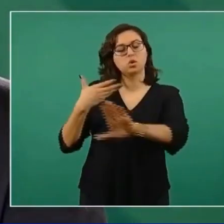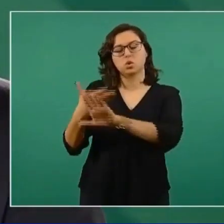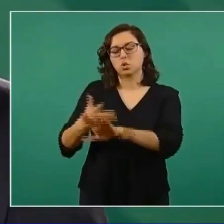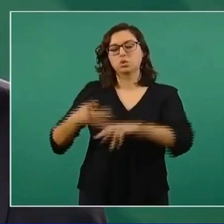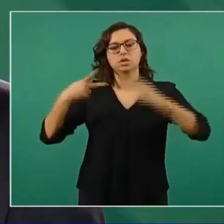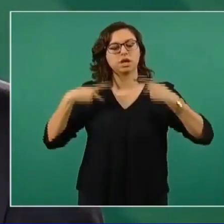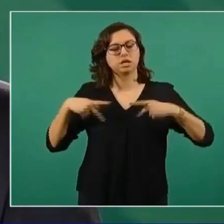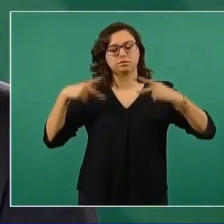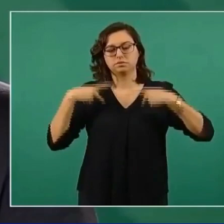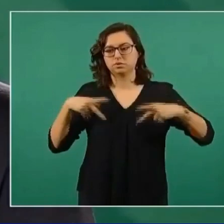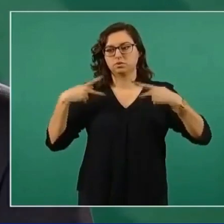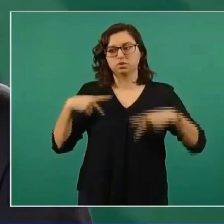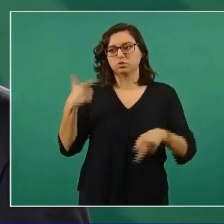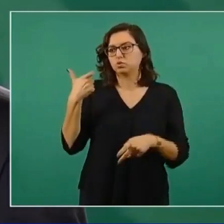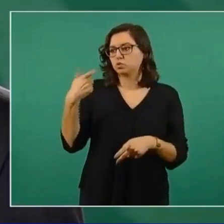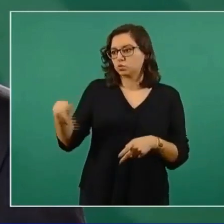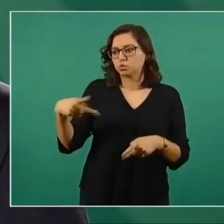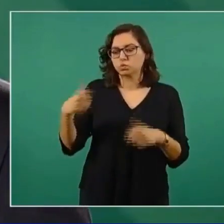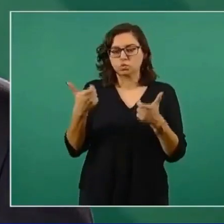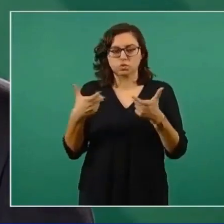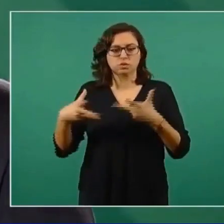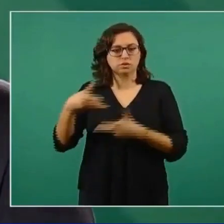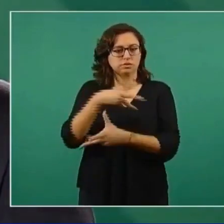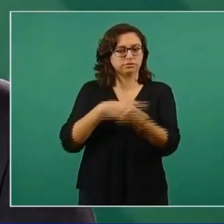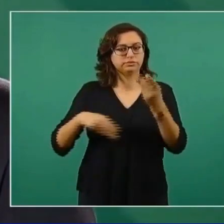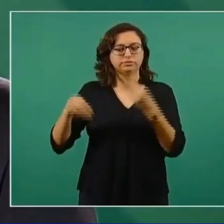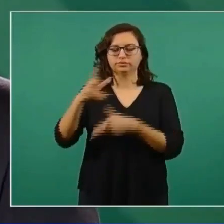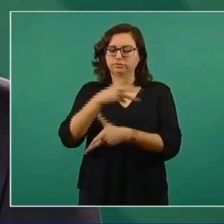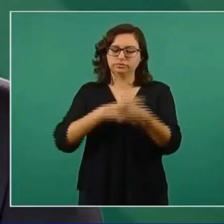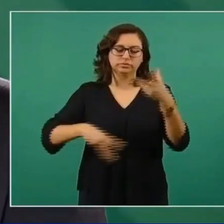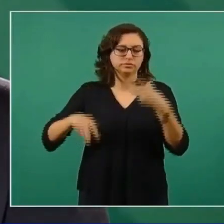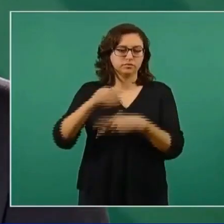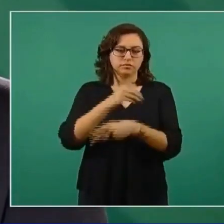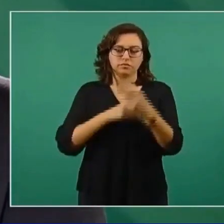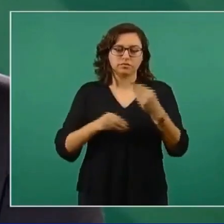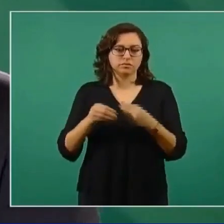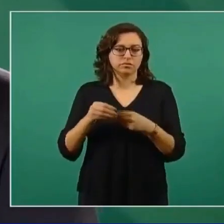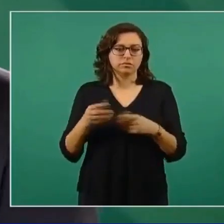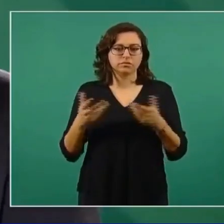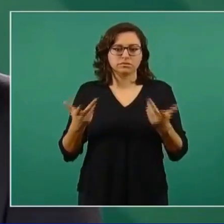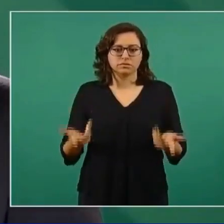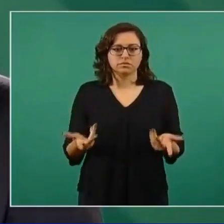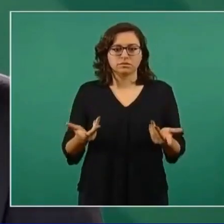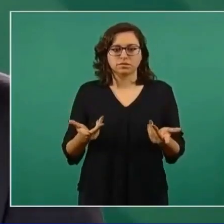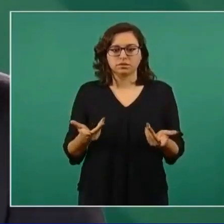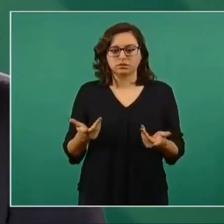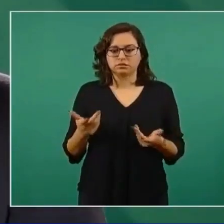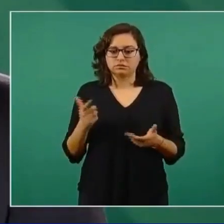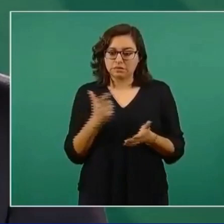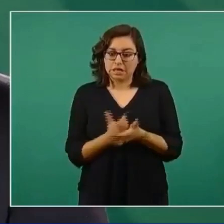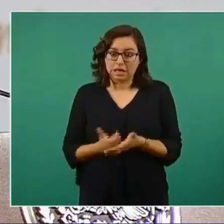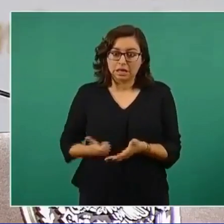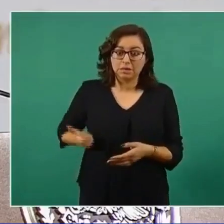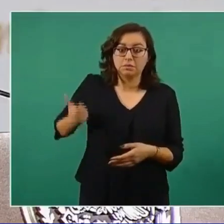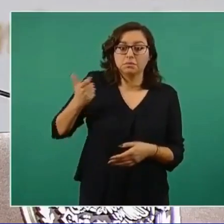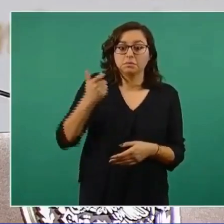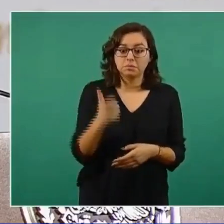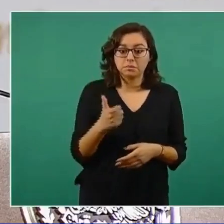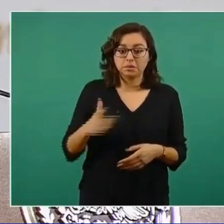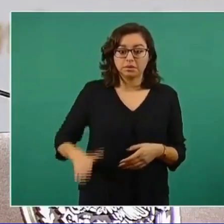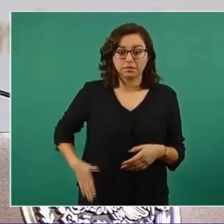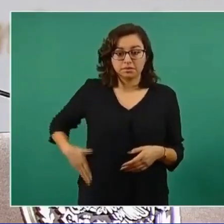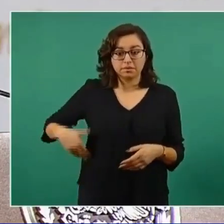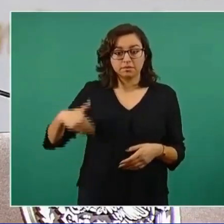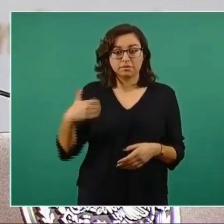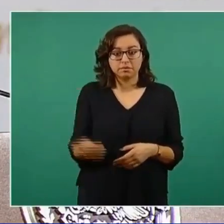a la economía en general, o sea, de manera directa al momento del desembolso,